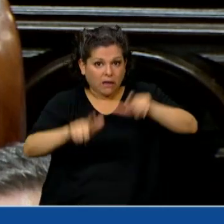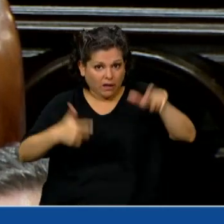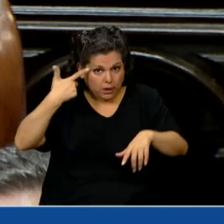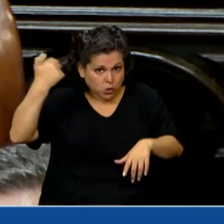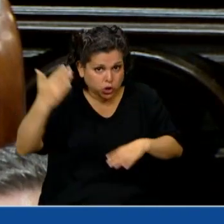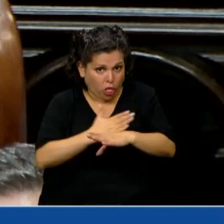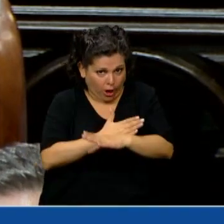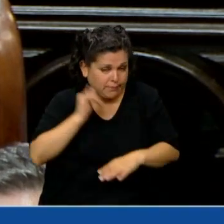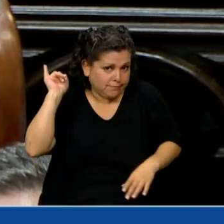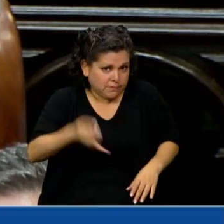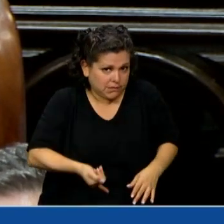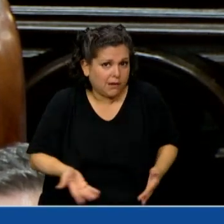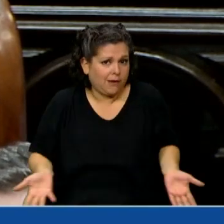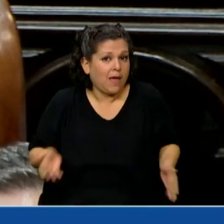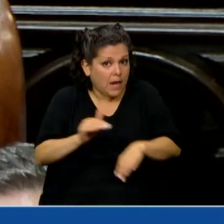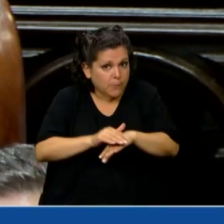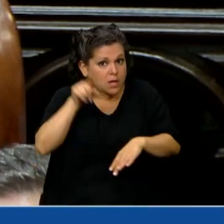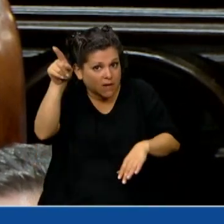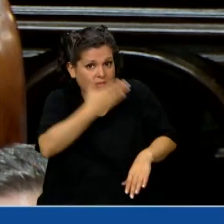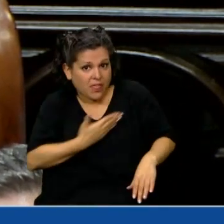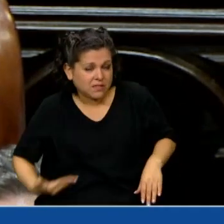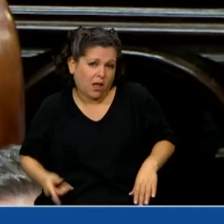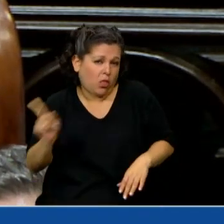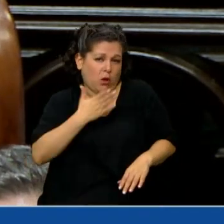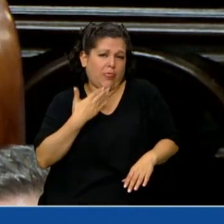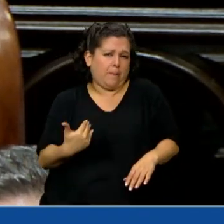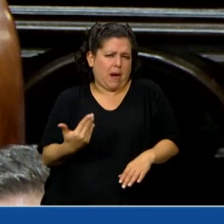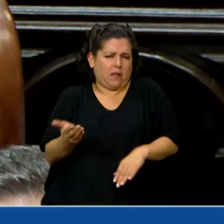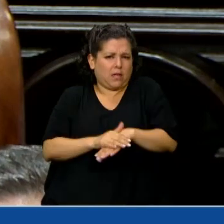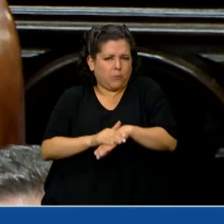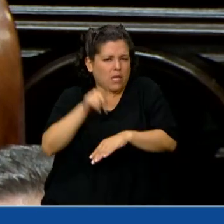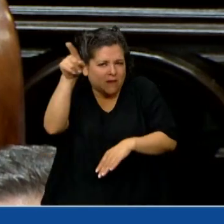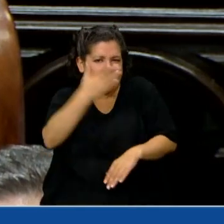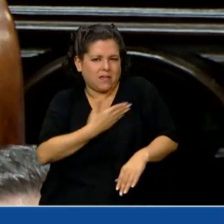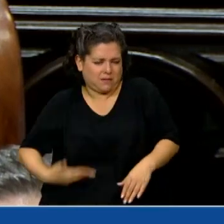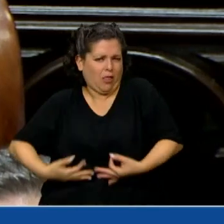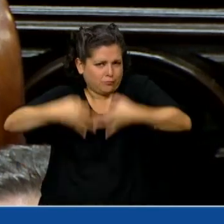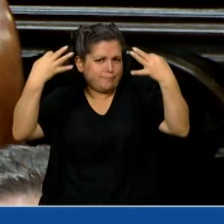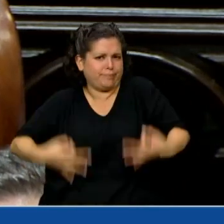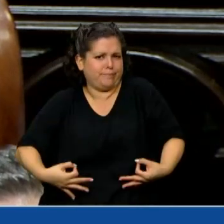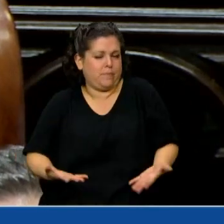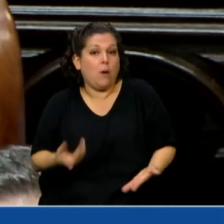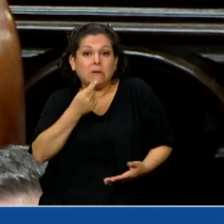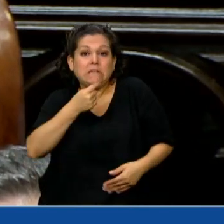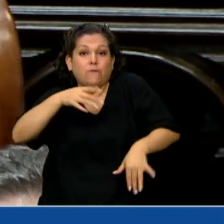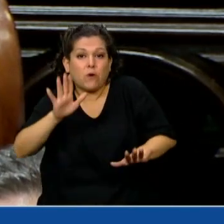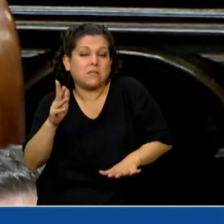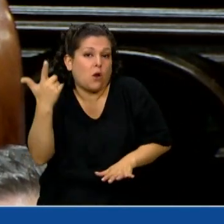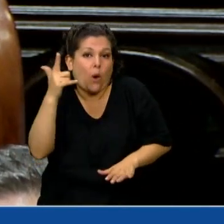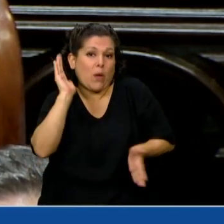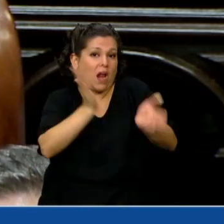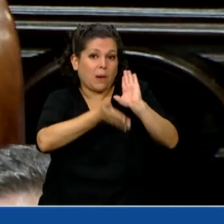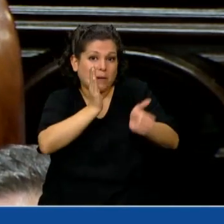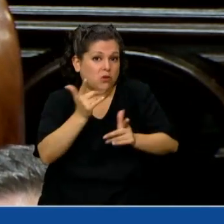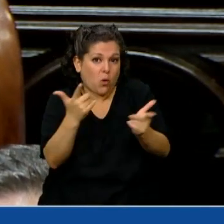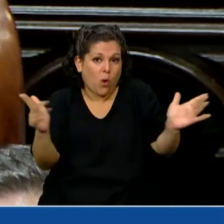Sí. Eso no es responsabilidad del Estado, es un disparate decir que no es responsabilidad del Estado. Porque si no hubiera existido esa represión